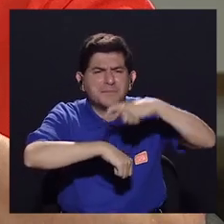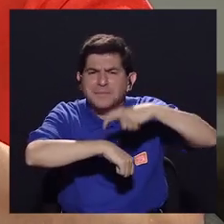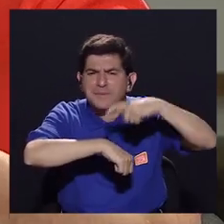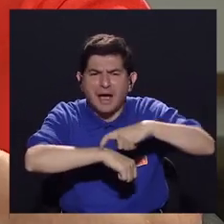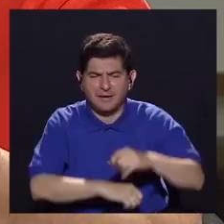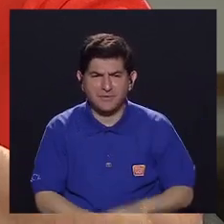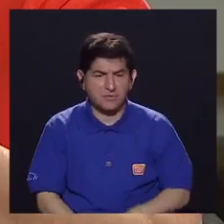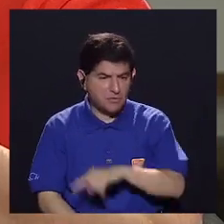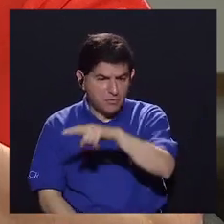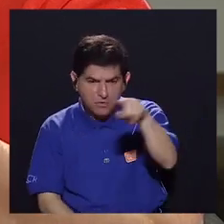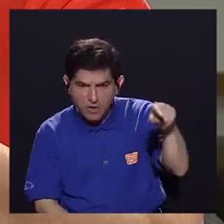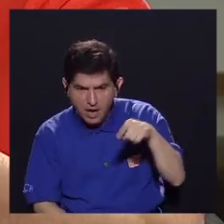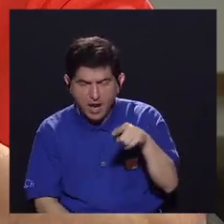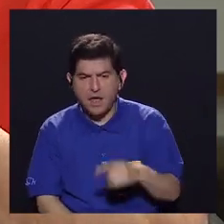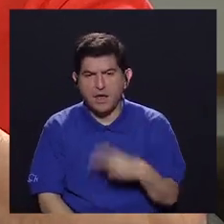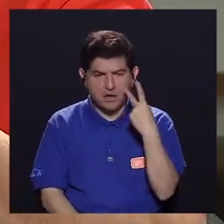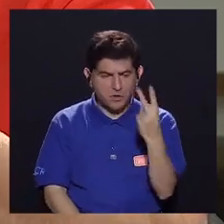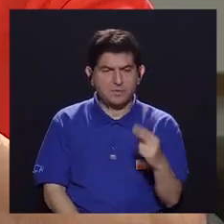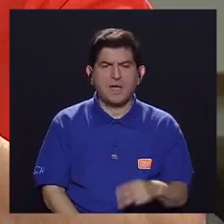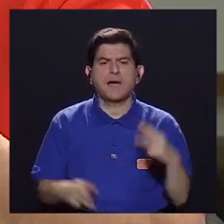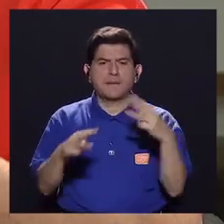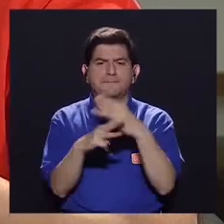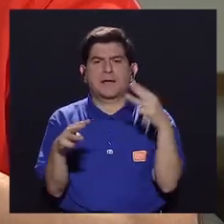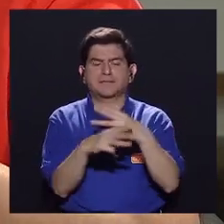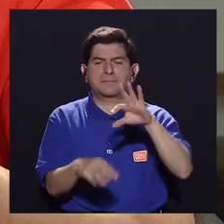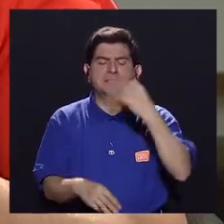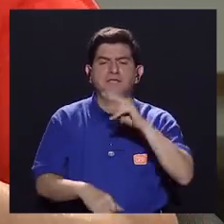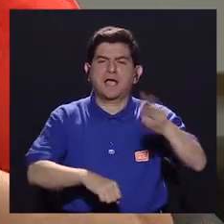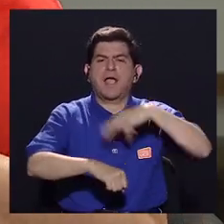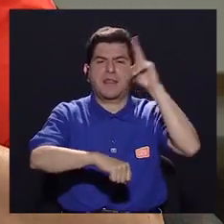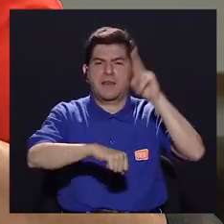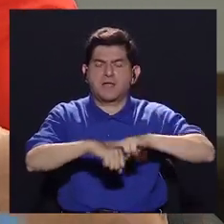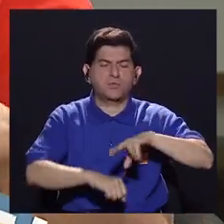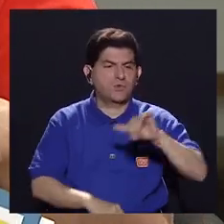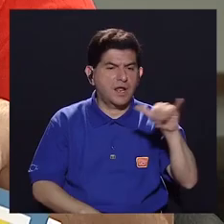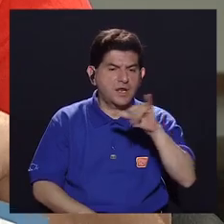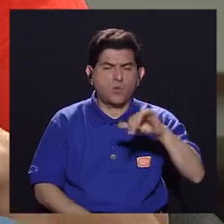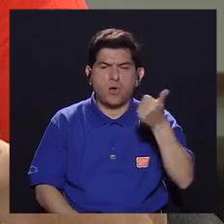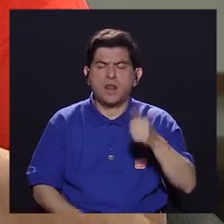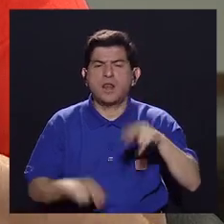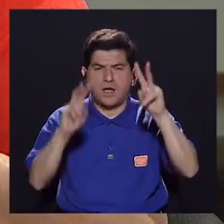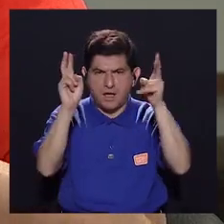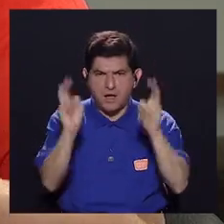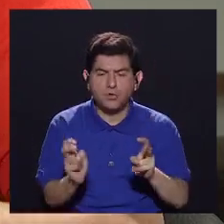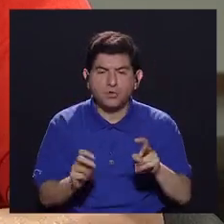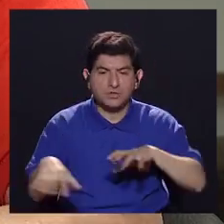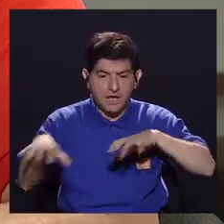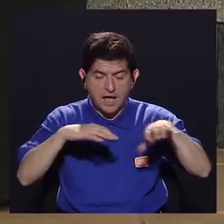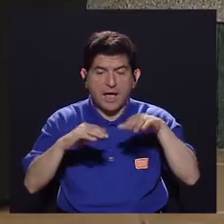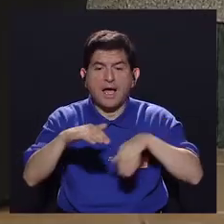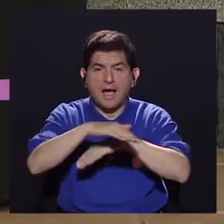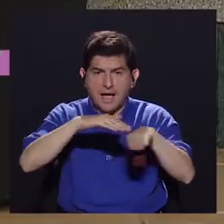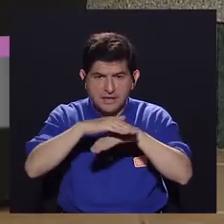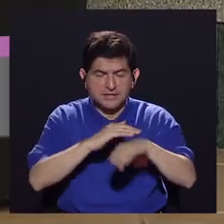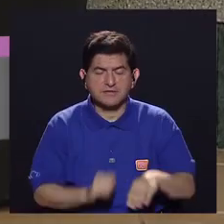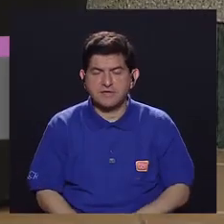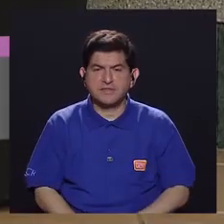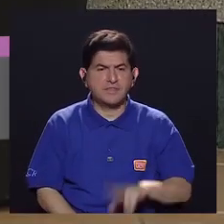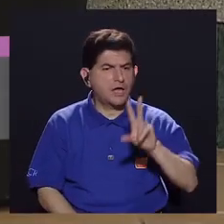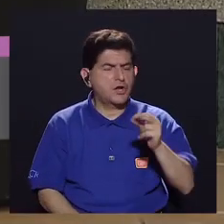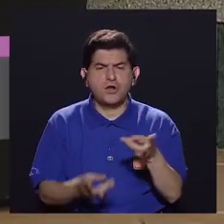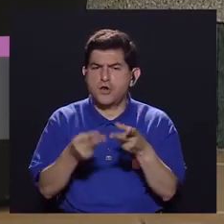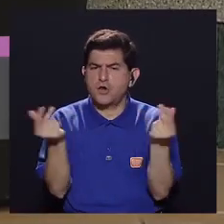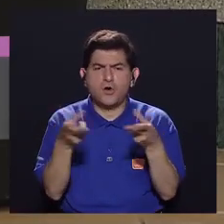desde las etapas más tempranas de que ellos pues puedan ver la matemática de una manera natural como ven otras materias? Mira que hay una